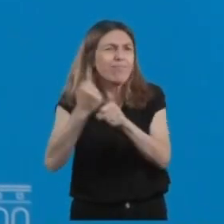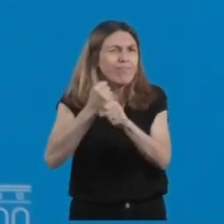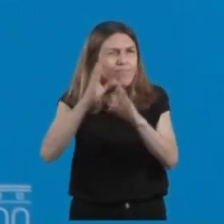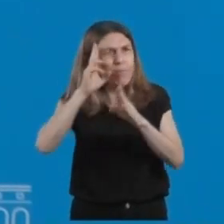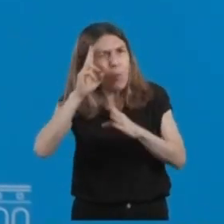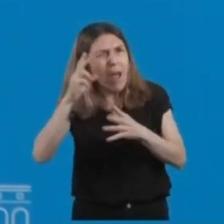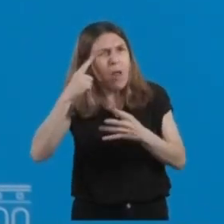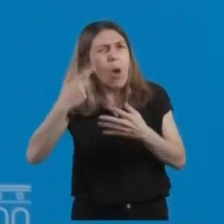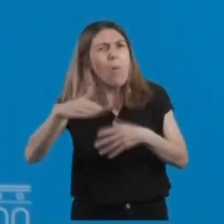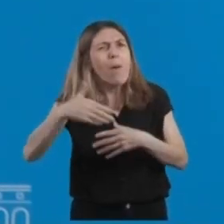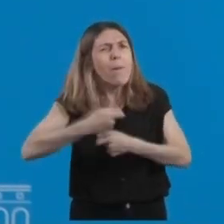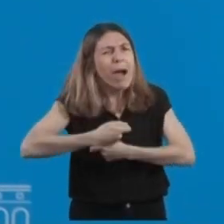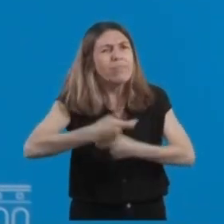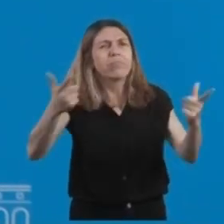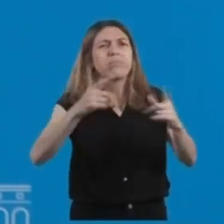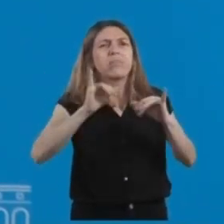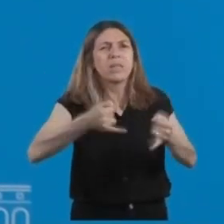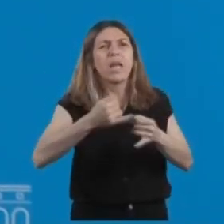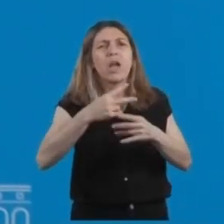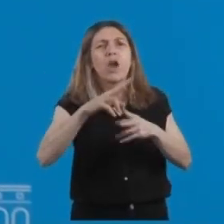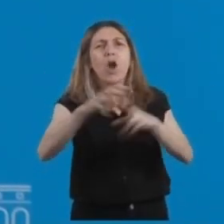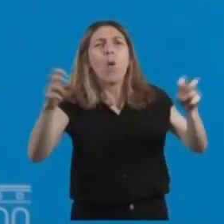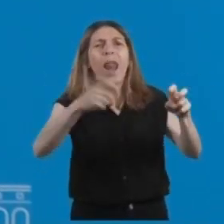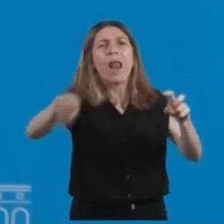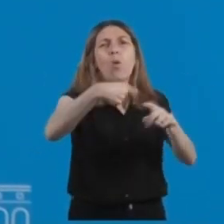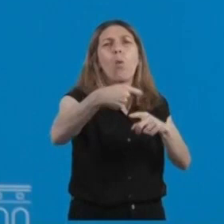tema. Va a haber bono para jubilados, los detalles de cuándo